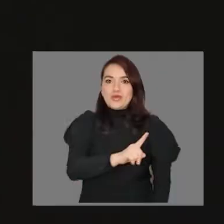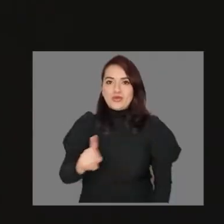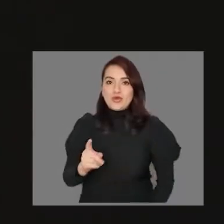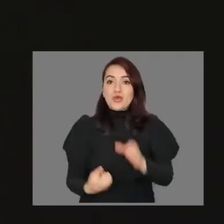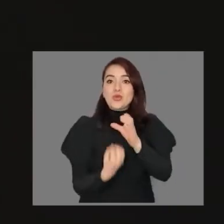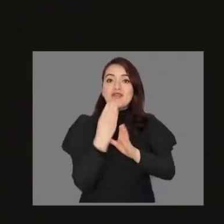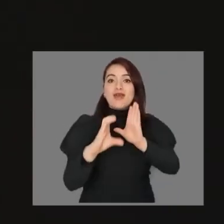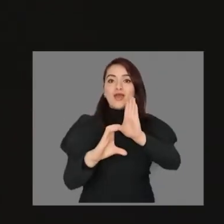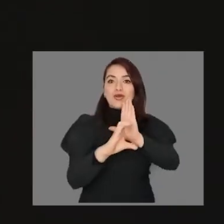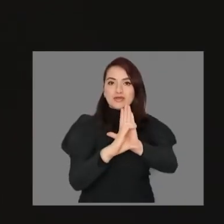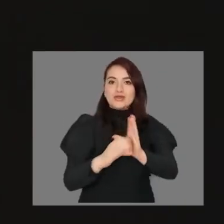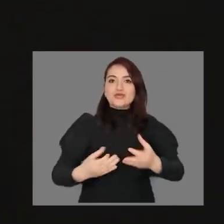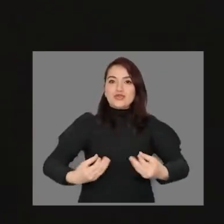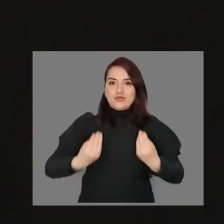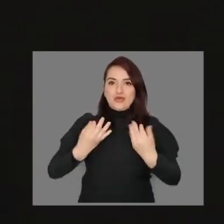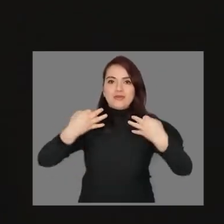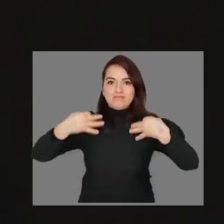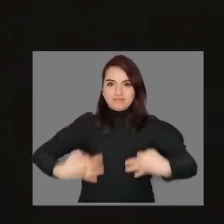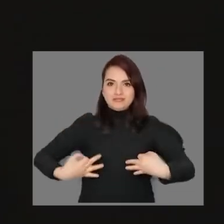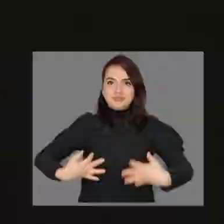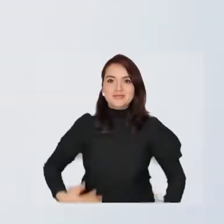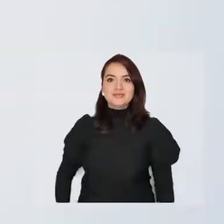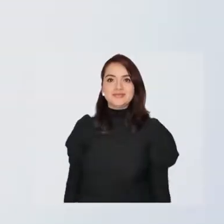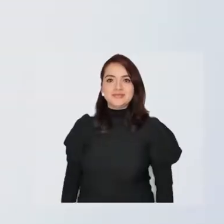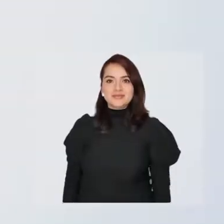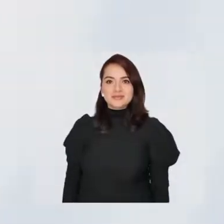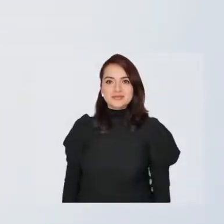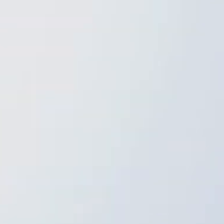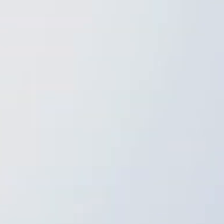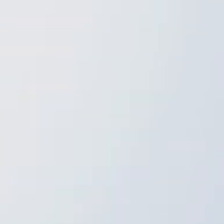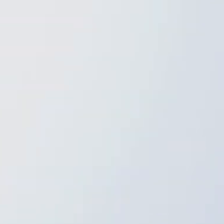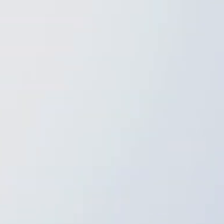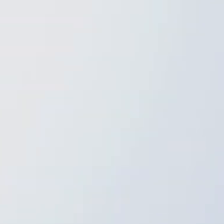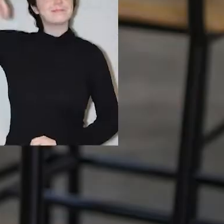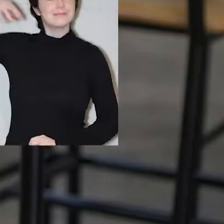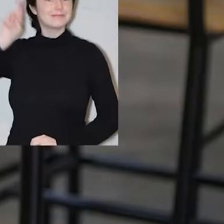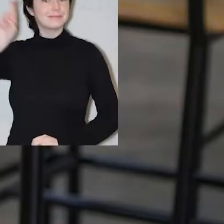Chile. Por una nueva constitución como la gente.